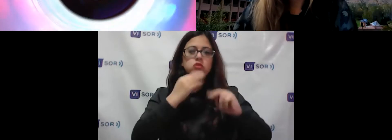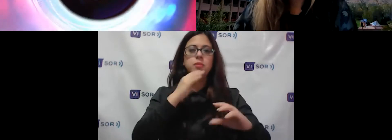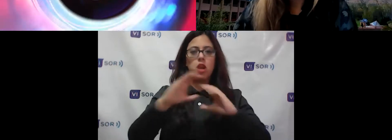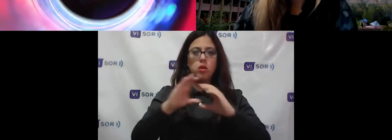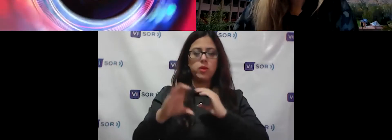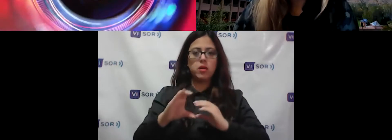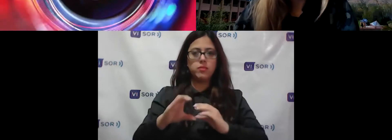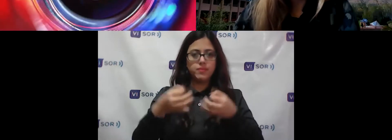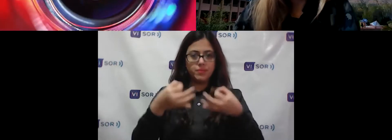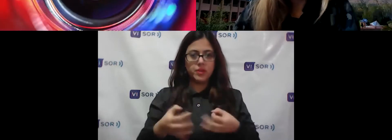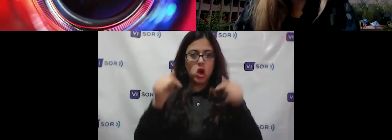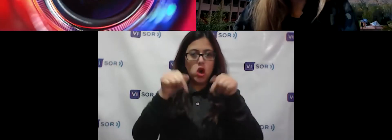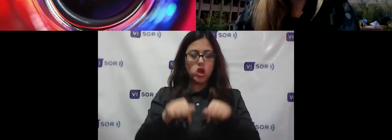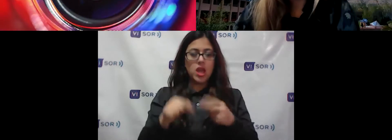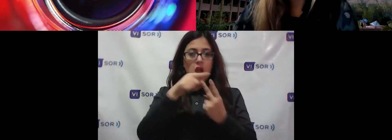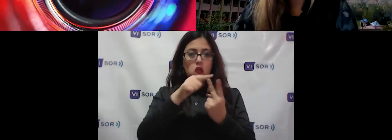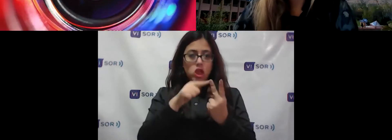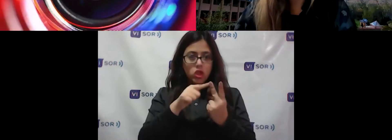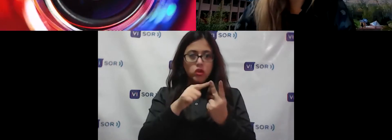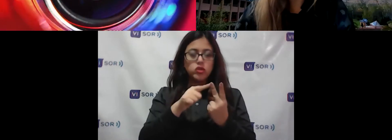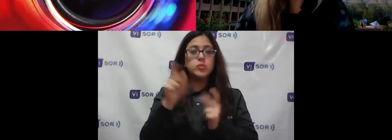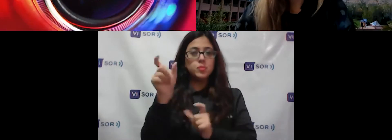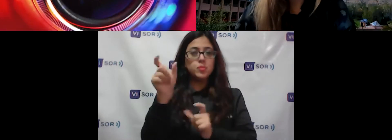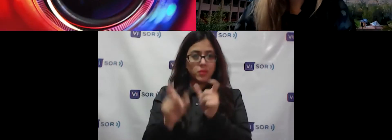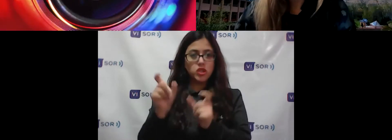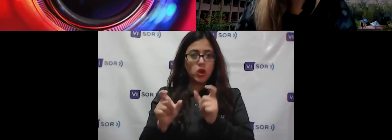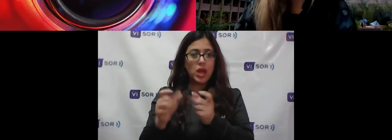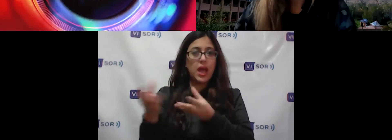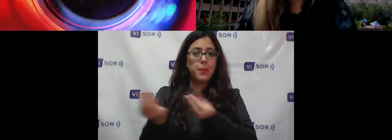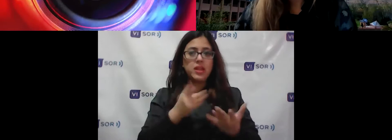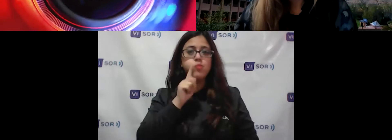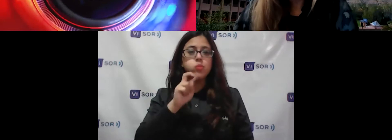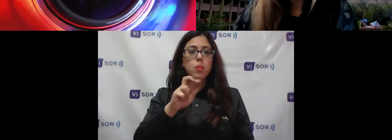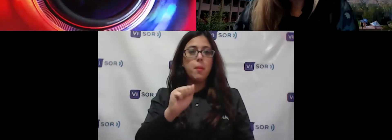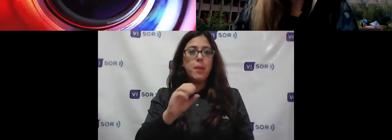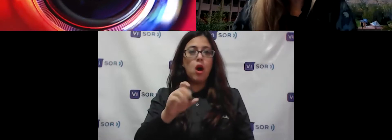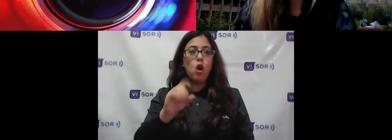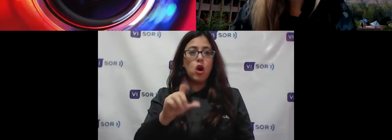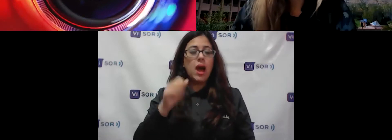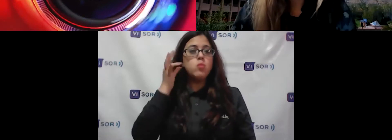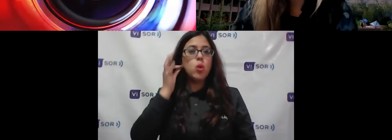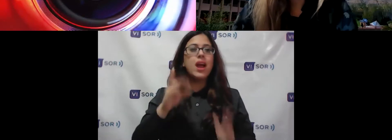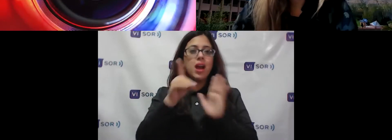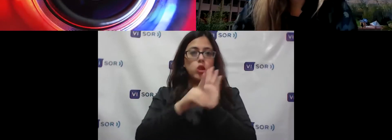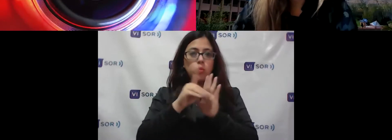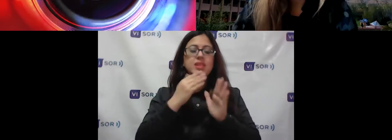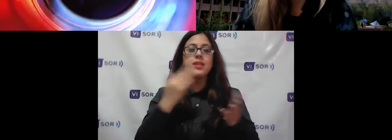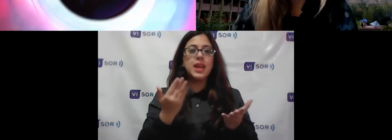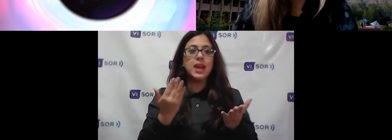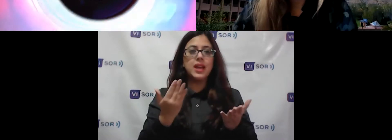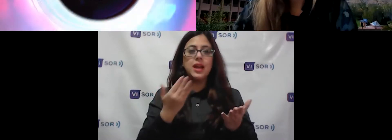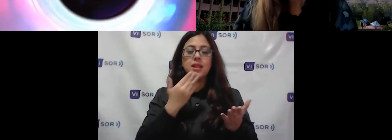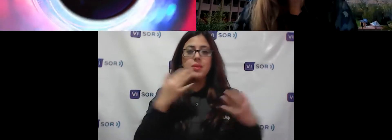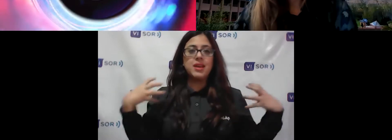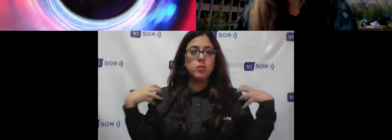hoy tendremos dos interesantes invitados paola castillo documentalista y director ejecutivo de chile 2